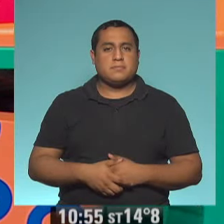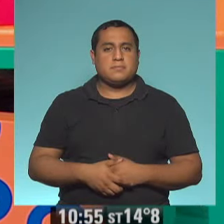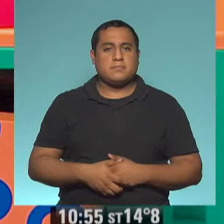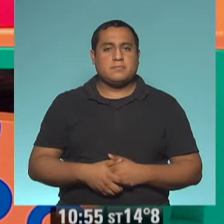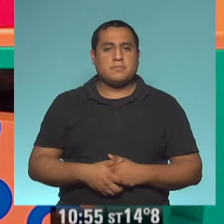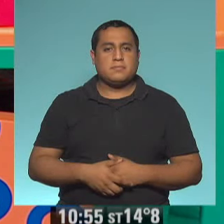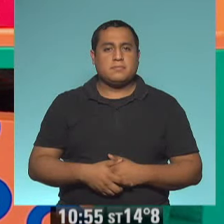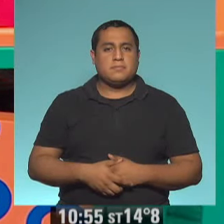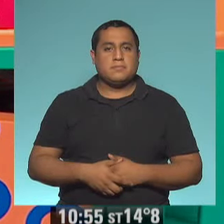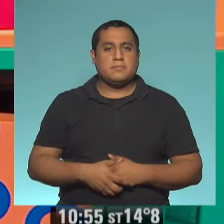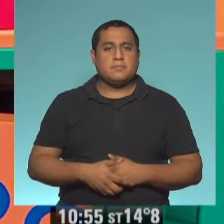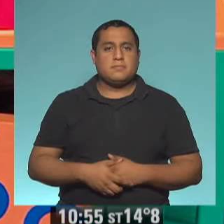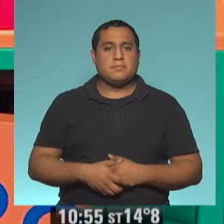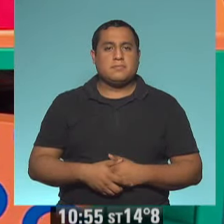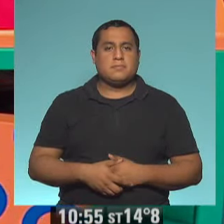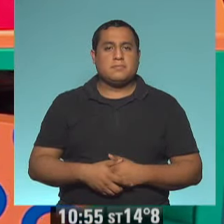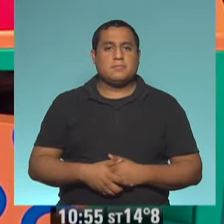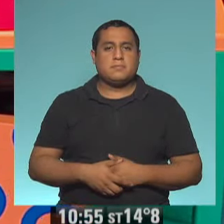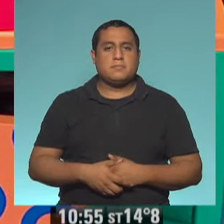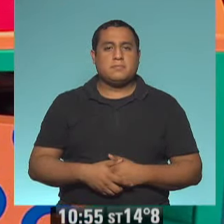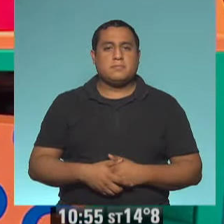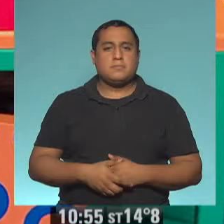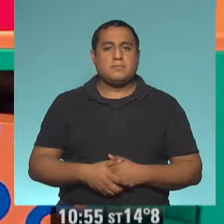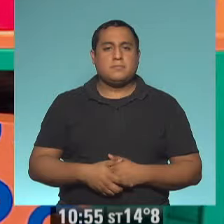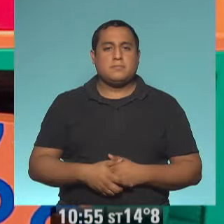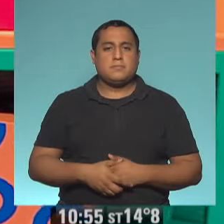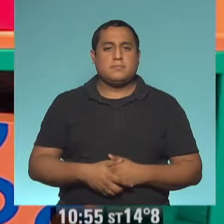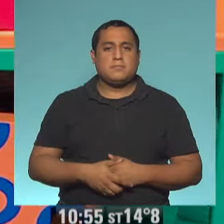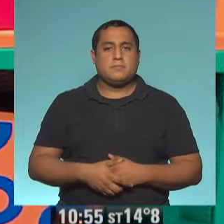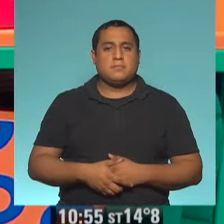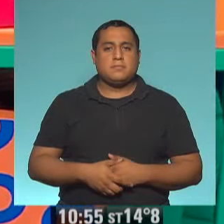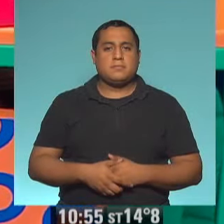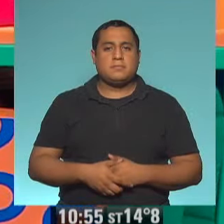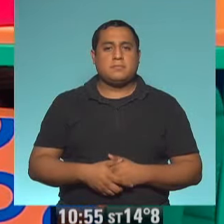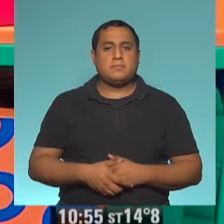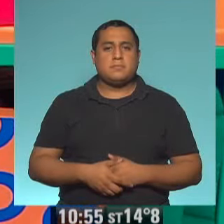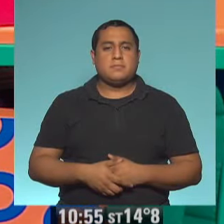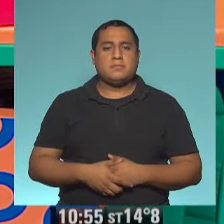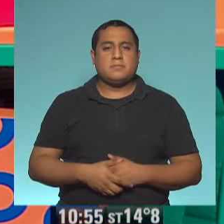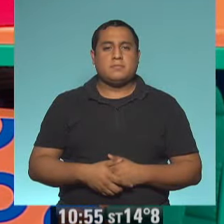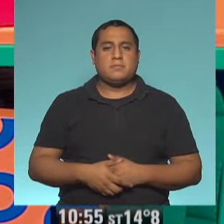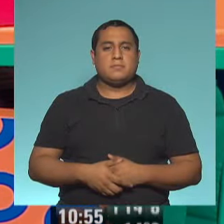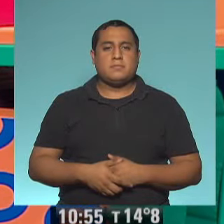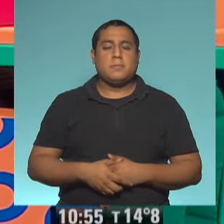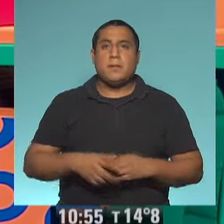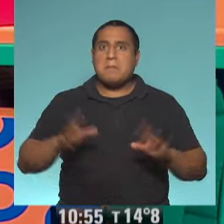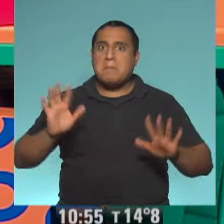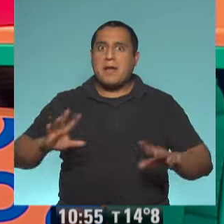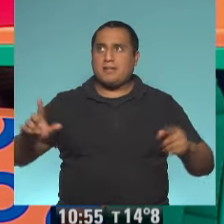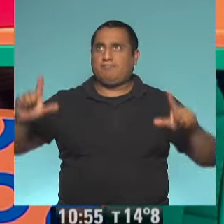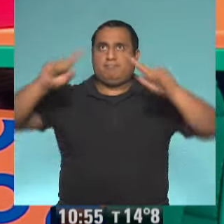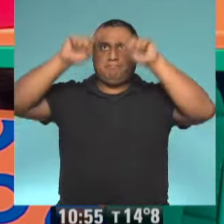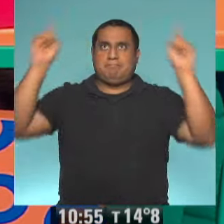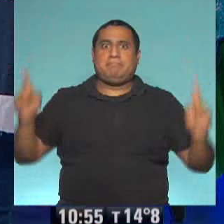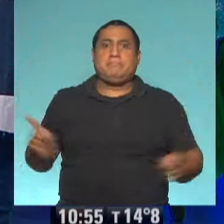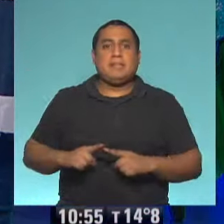bien. A ver, ¿qué más? Otro despertador. ¿Dónde tengo cinta? Bueno, ahí están haciendo el estandarte.